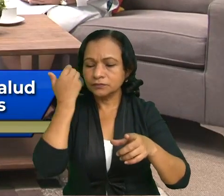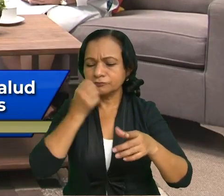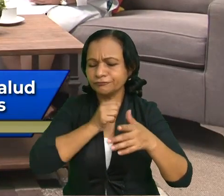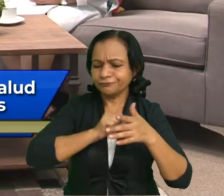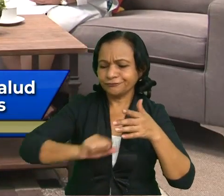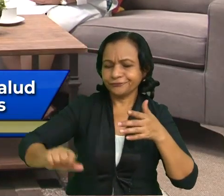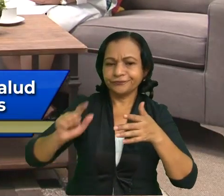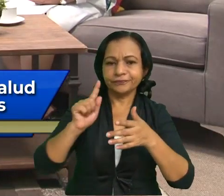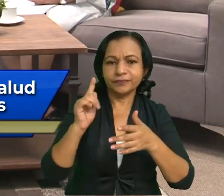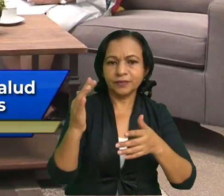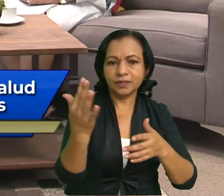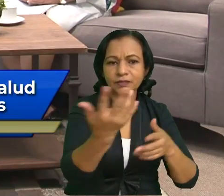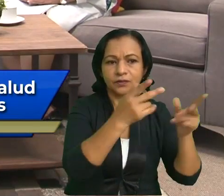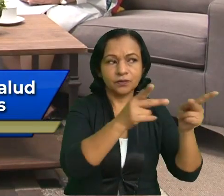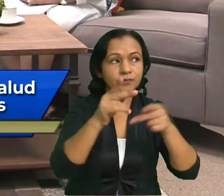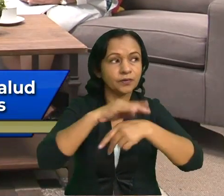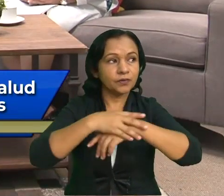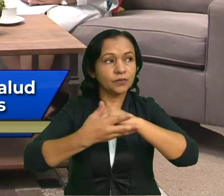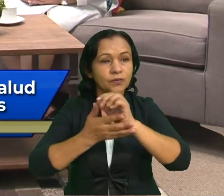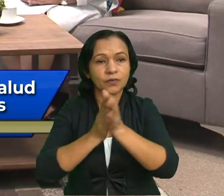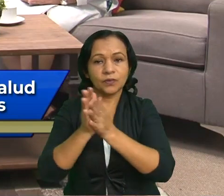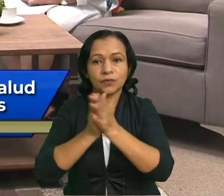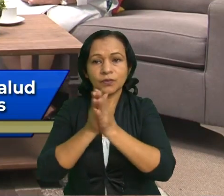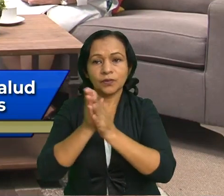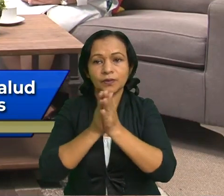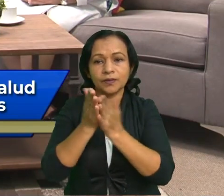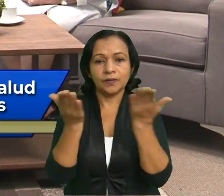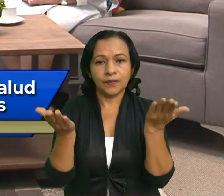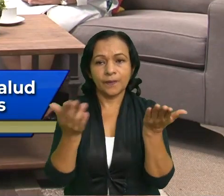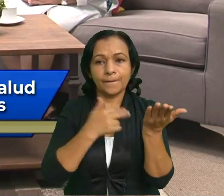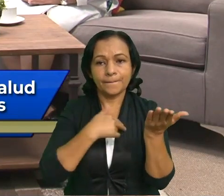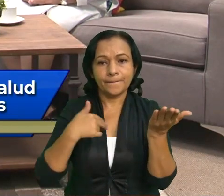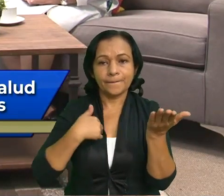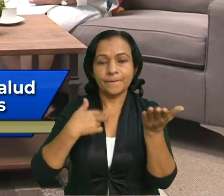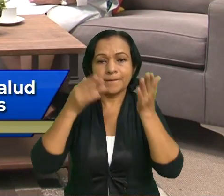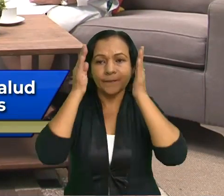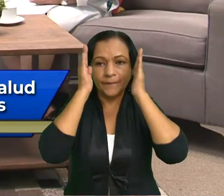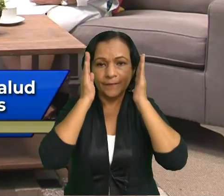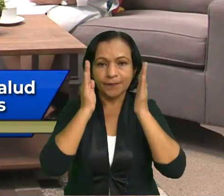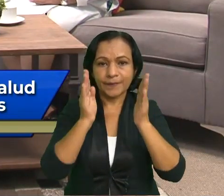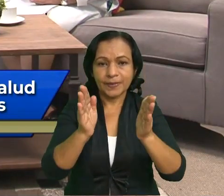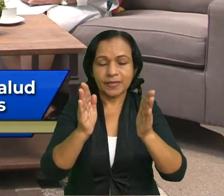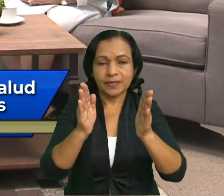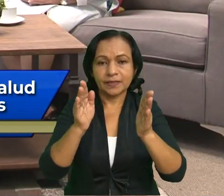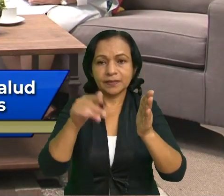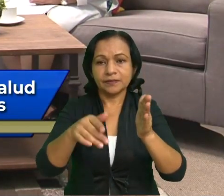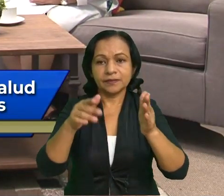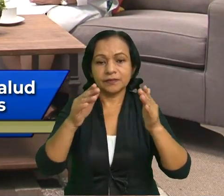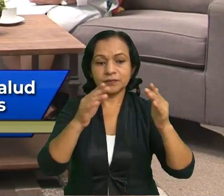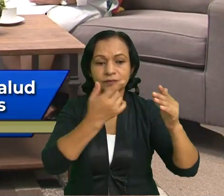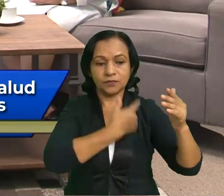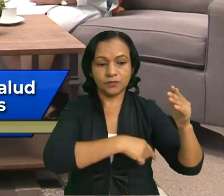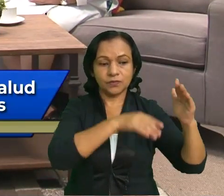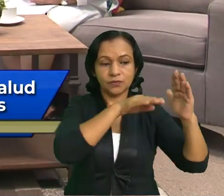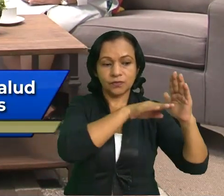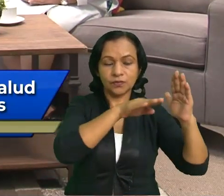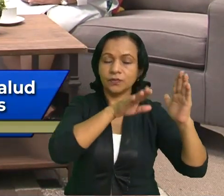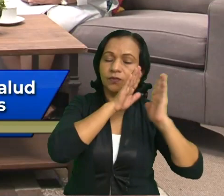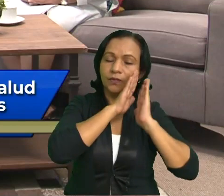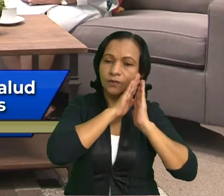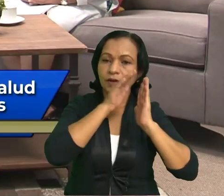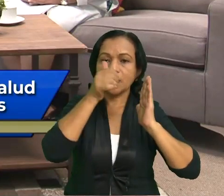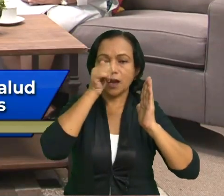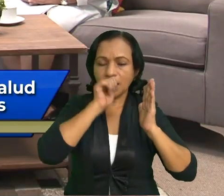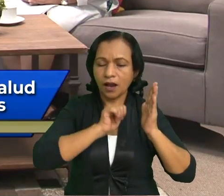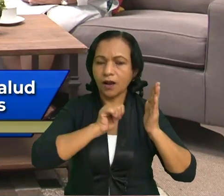para todo el lavado de manos como un elemento esencial dentro de lo que es la atención dentro del albergue el garantizar que el agua